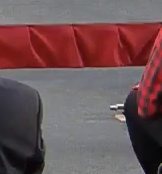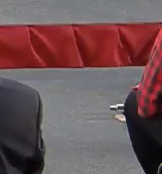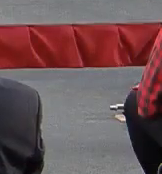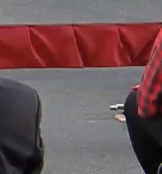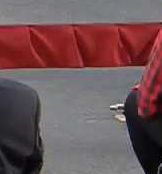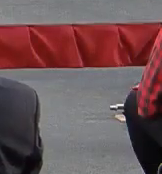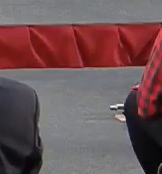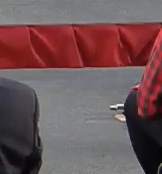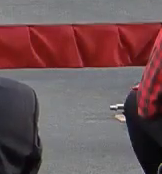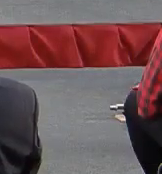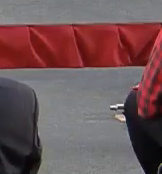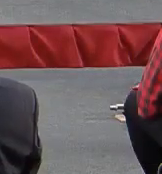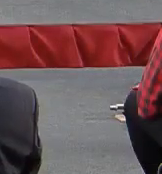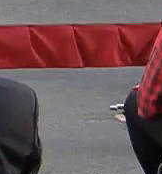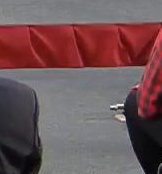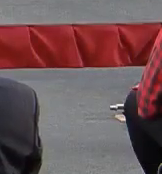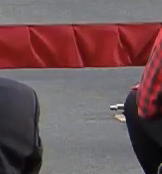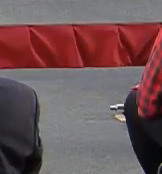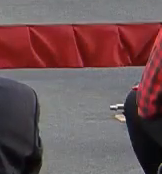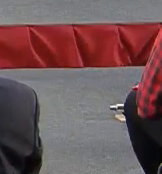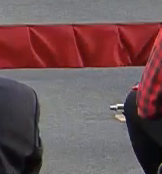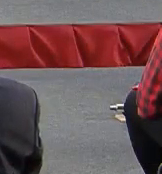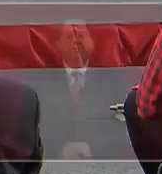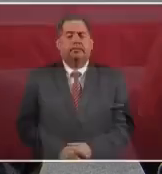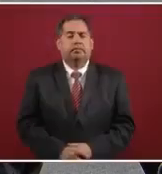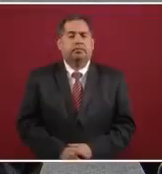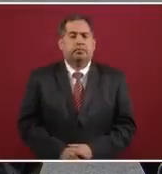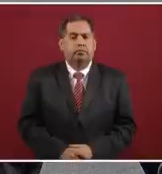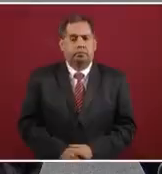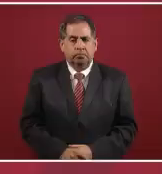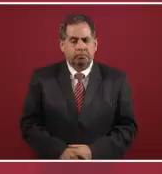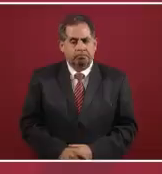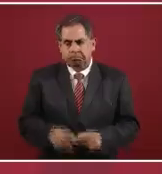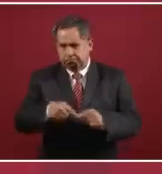Sonora. Se está haciendo la investigación. Yo espero que pronto